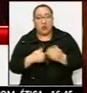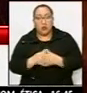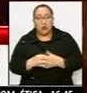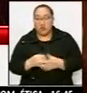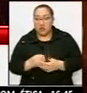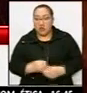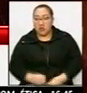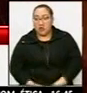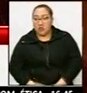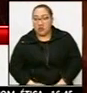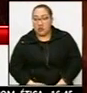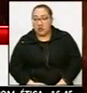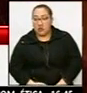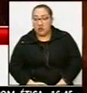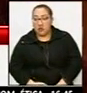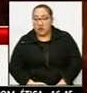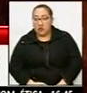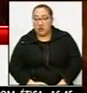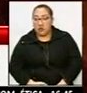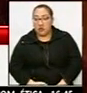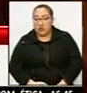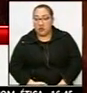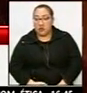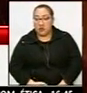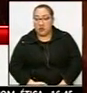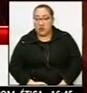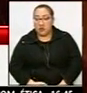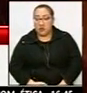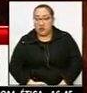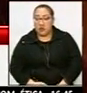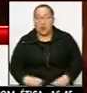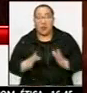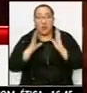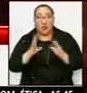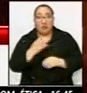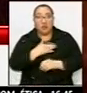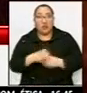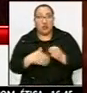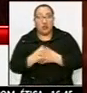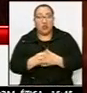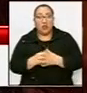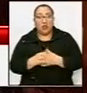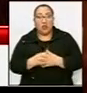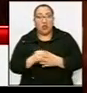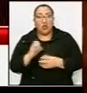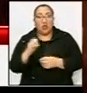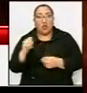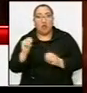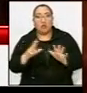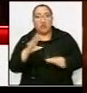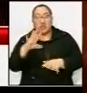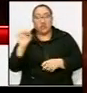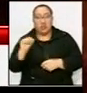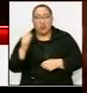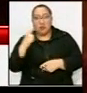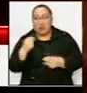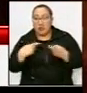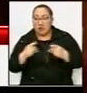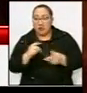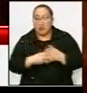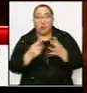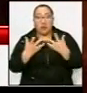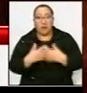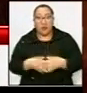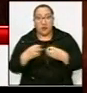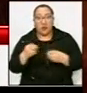desnutrición, de la atención preferente del Estado, que les ha ido comprando la arroba de coca a 85 soles para permitir que una